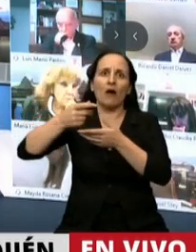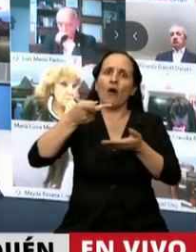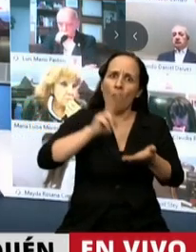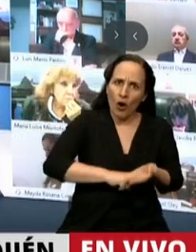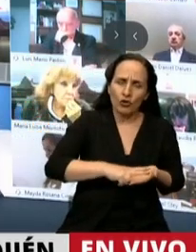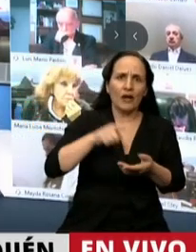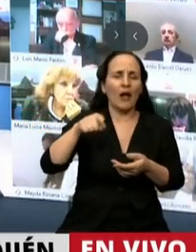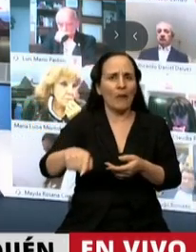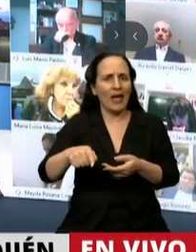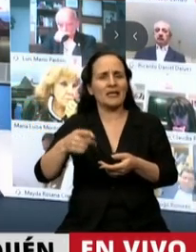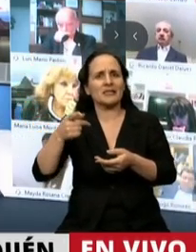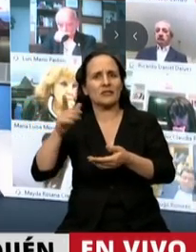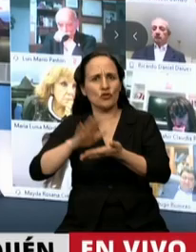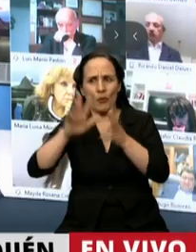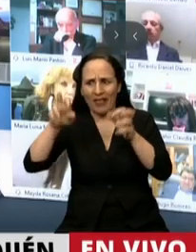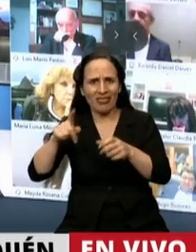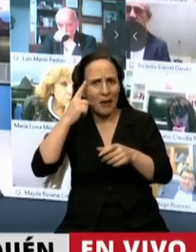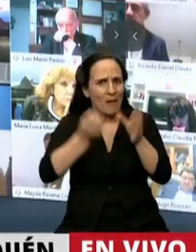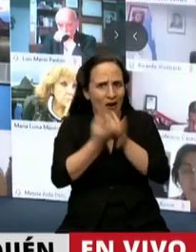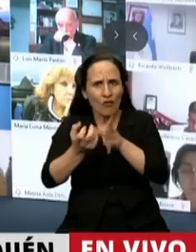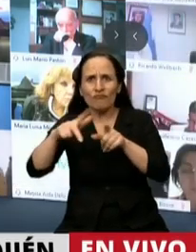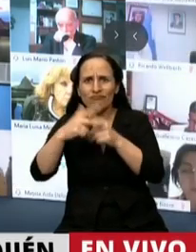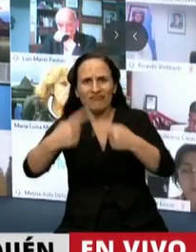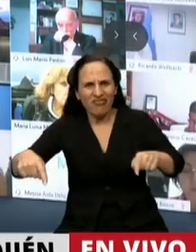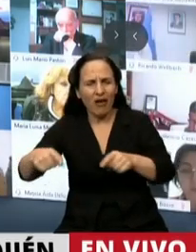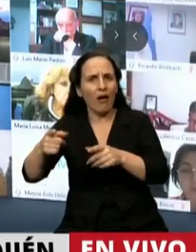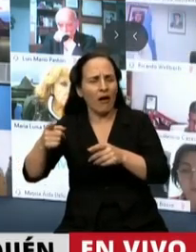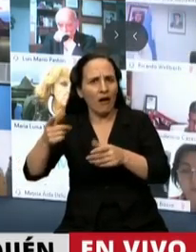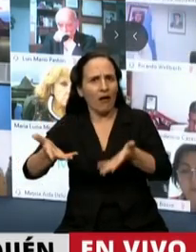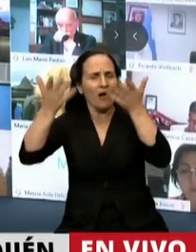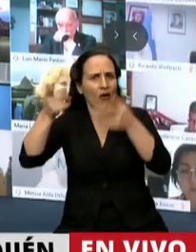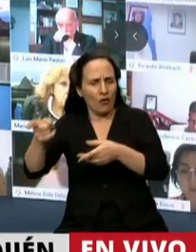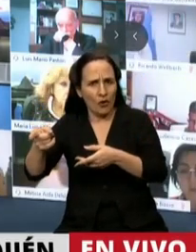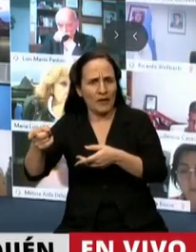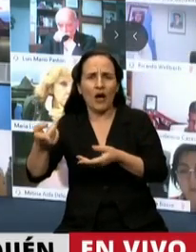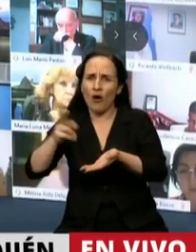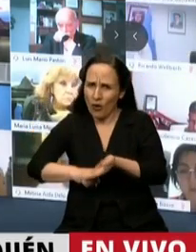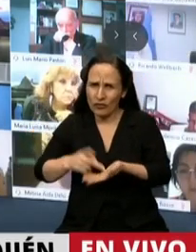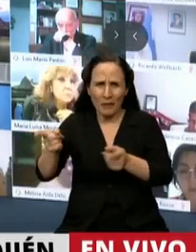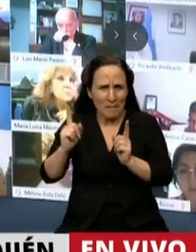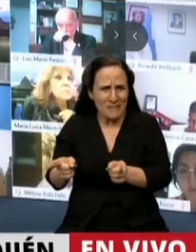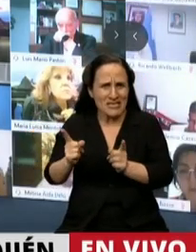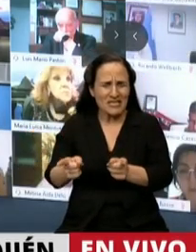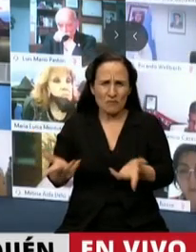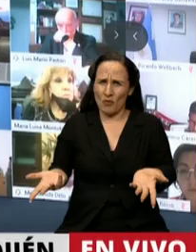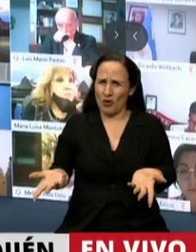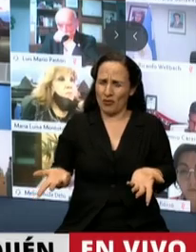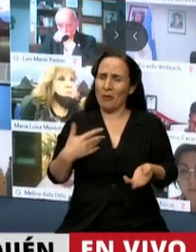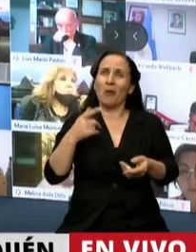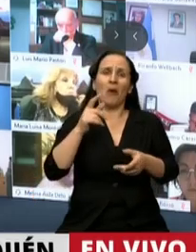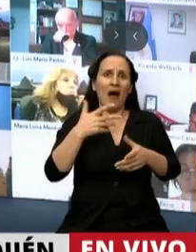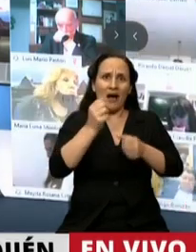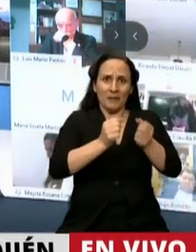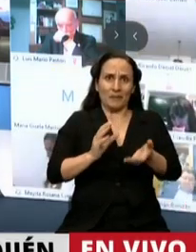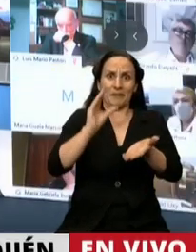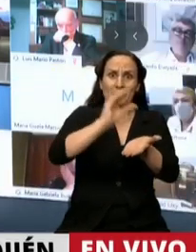nos cuesta respetarnos? ¿Qué seguridad jurídica puede observar un potencial inversor si un proyecto de